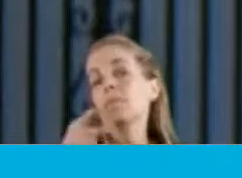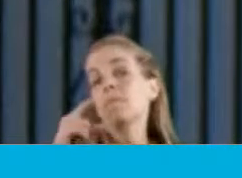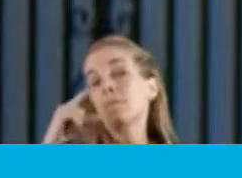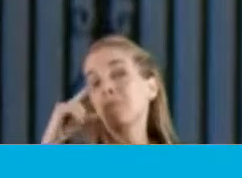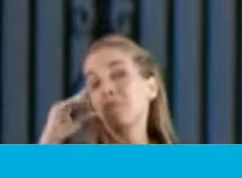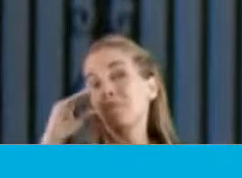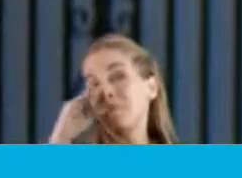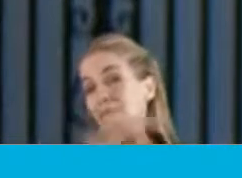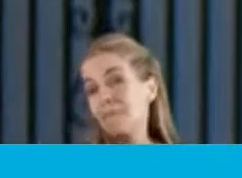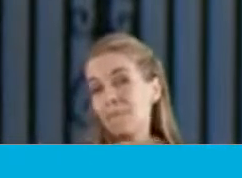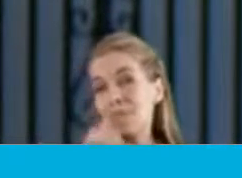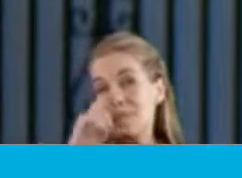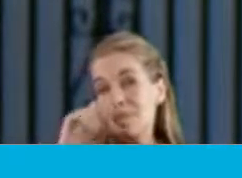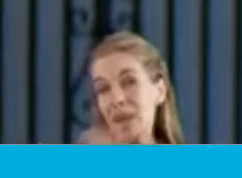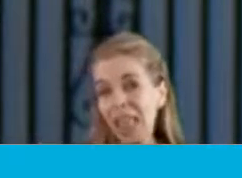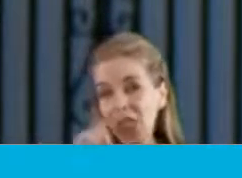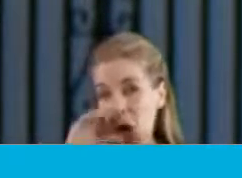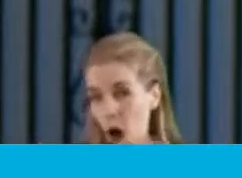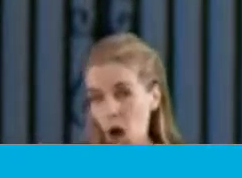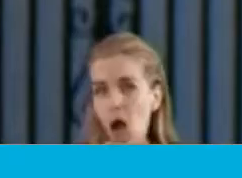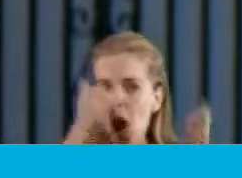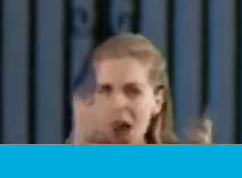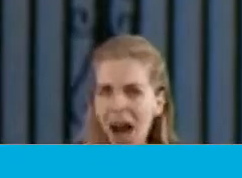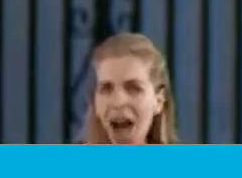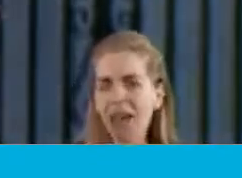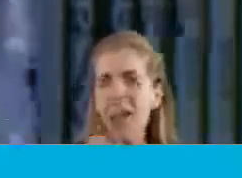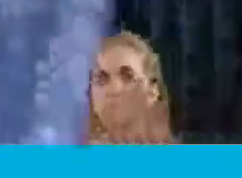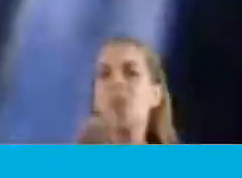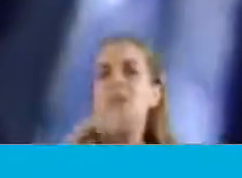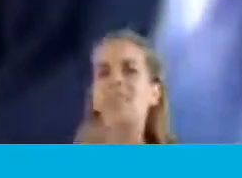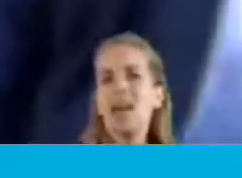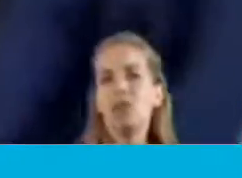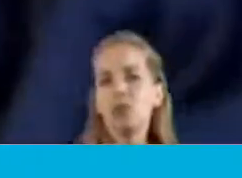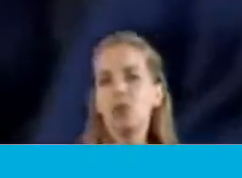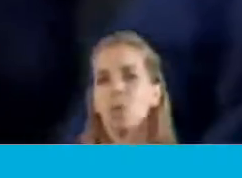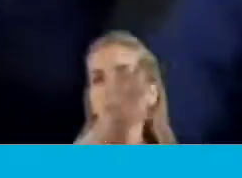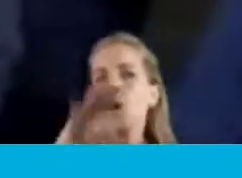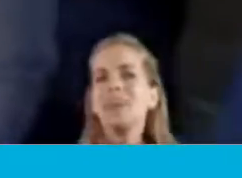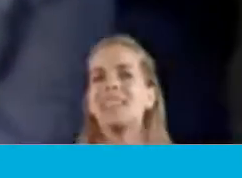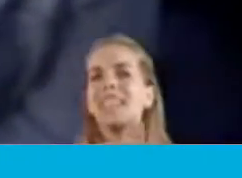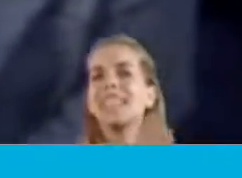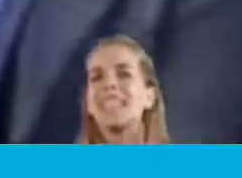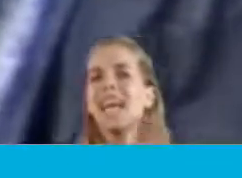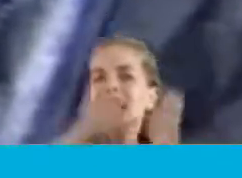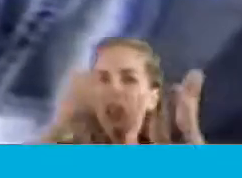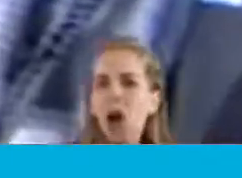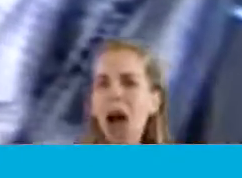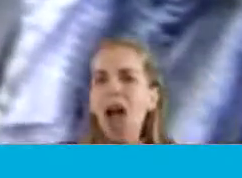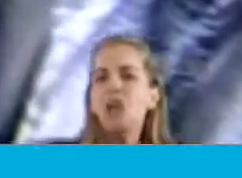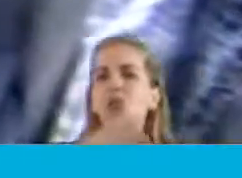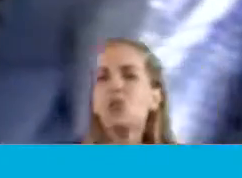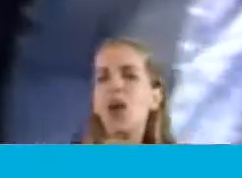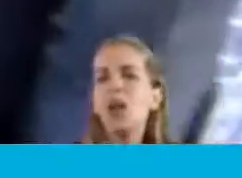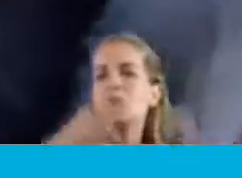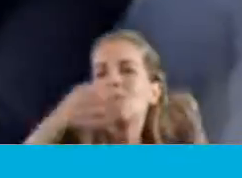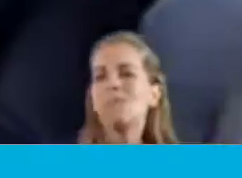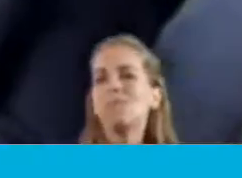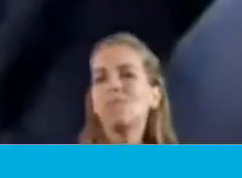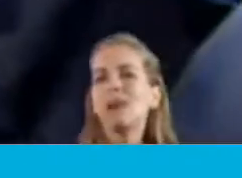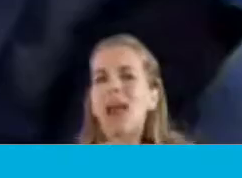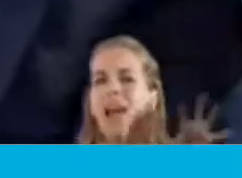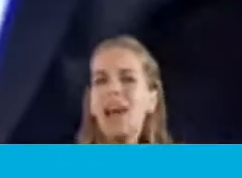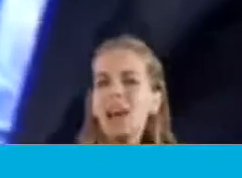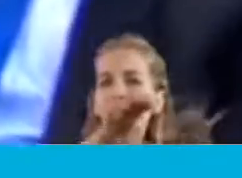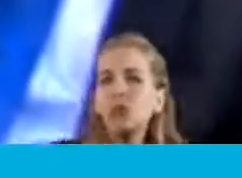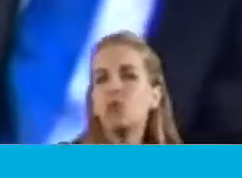de ese tipo en el mundo. En nuestra zona central contamos con los suelos más fértiles del planeta para producir